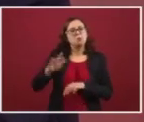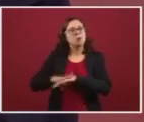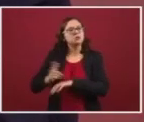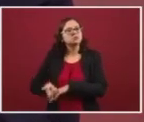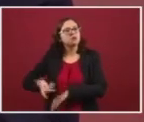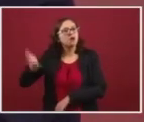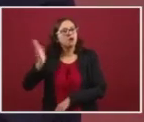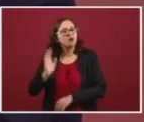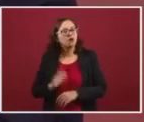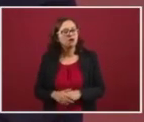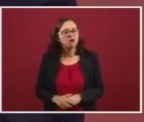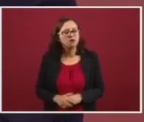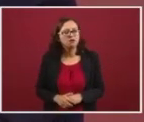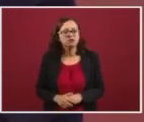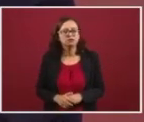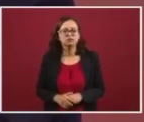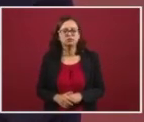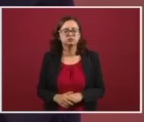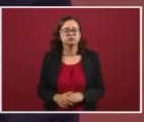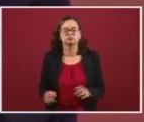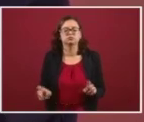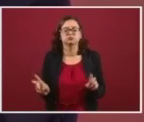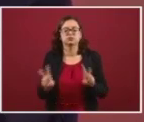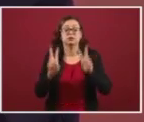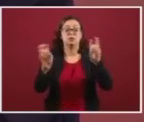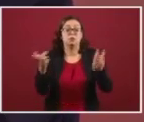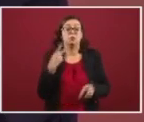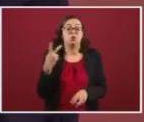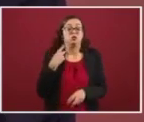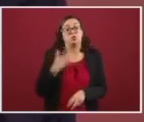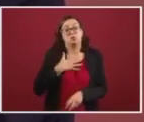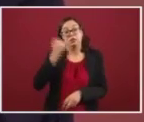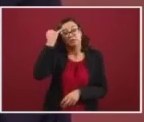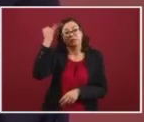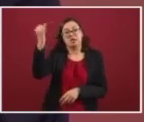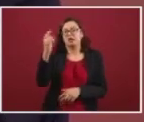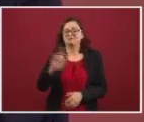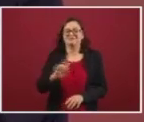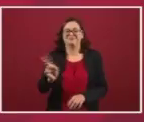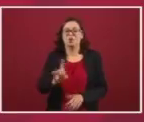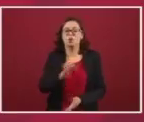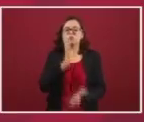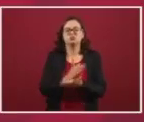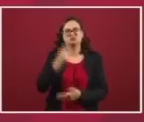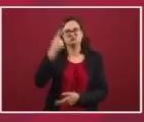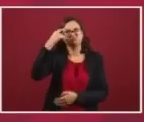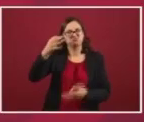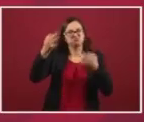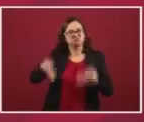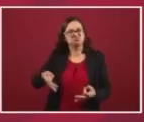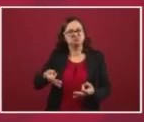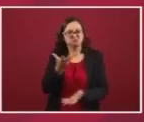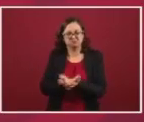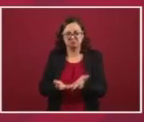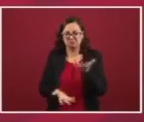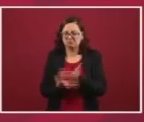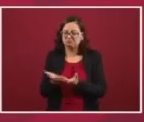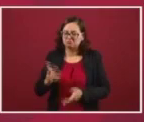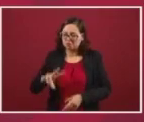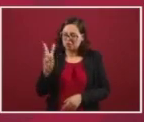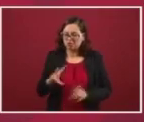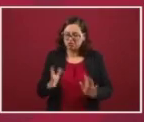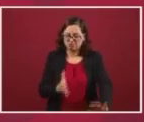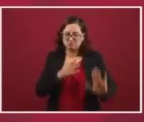Entonces, esto no es un asunto político o ideológico, es de juicio práctico. Nosotros necesitamos